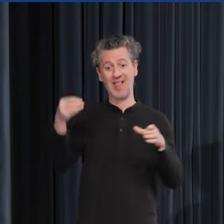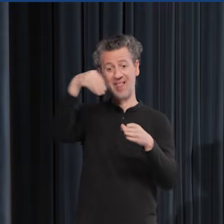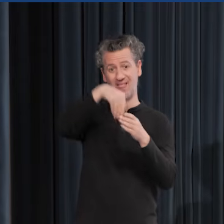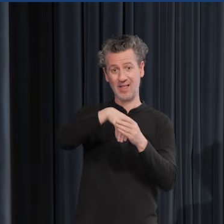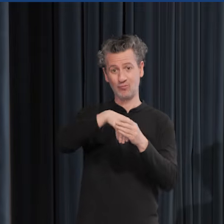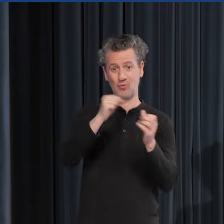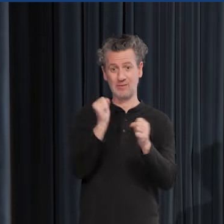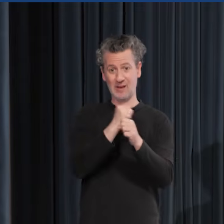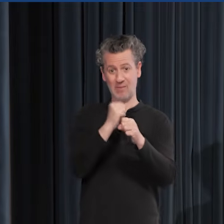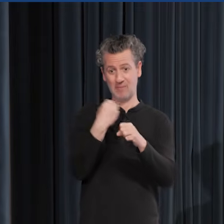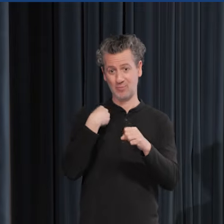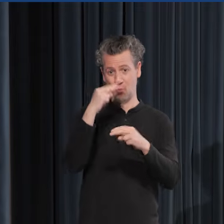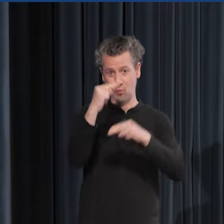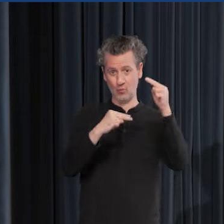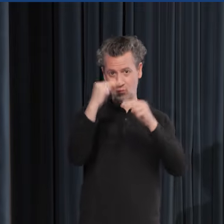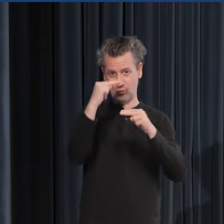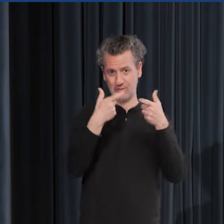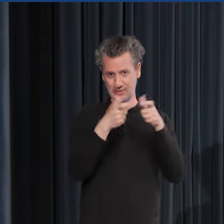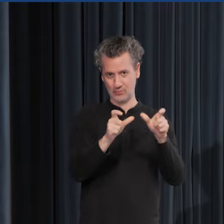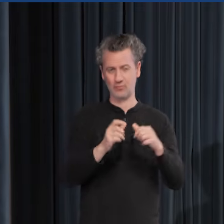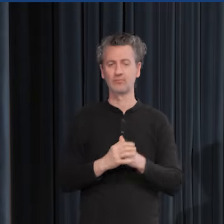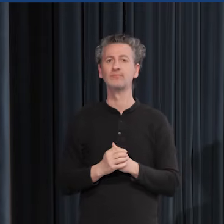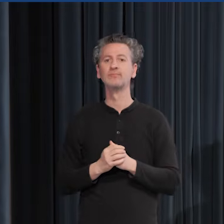en este sector.